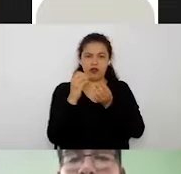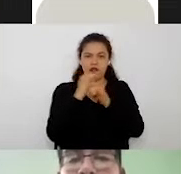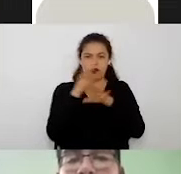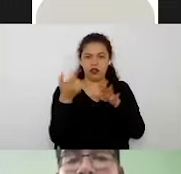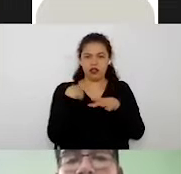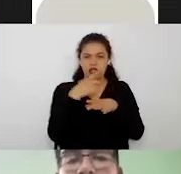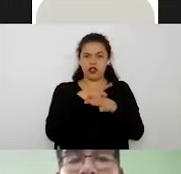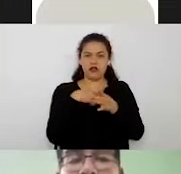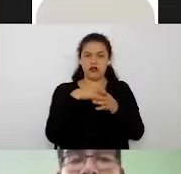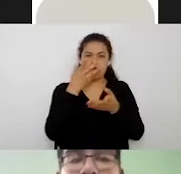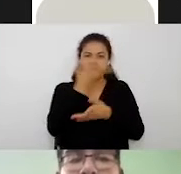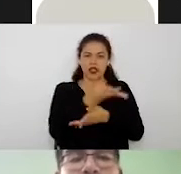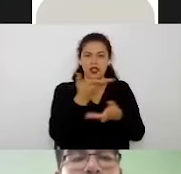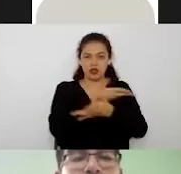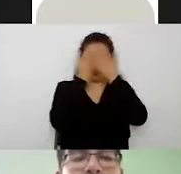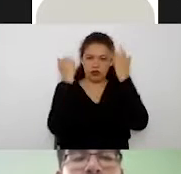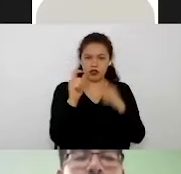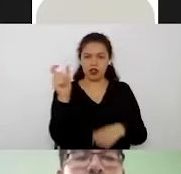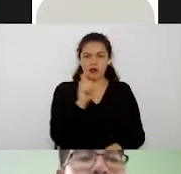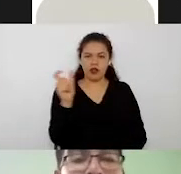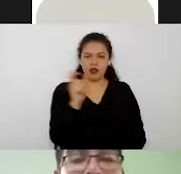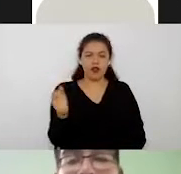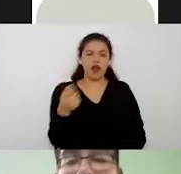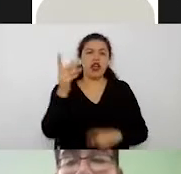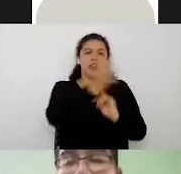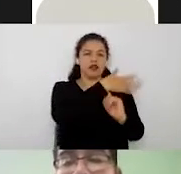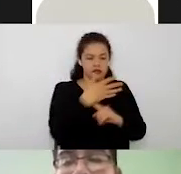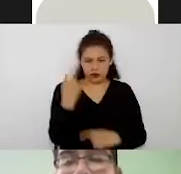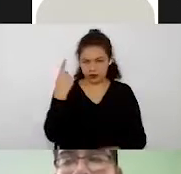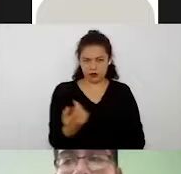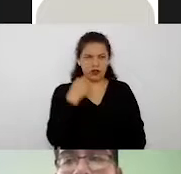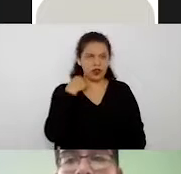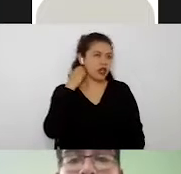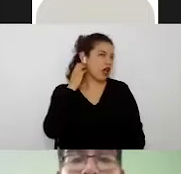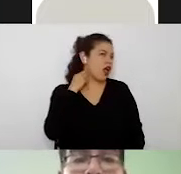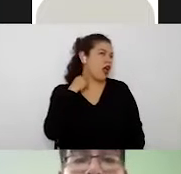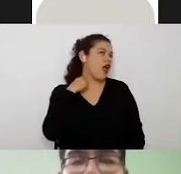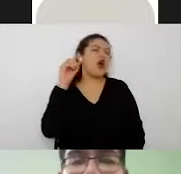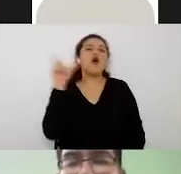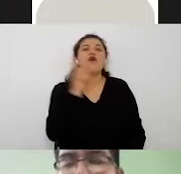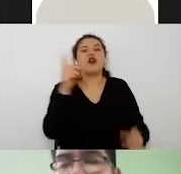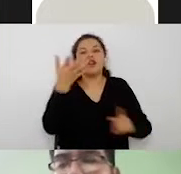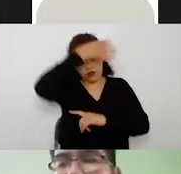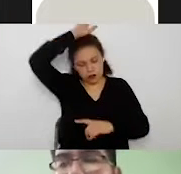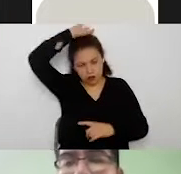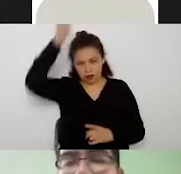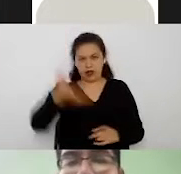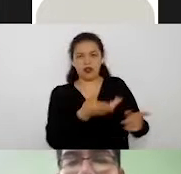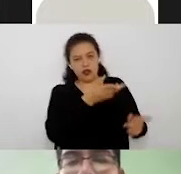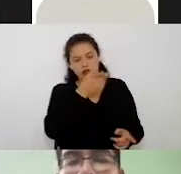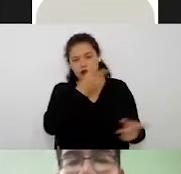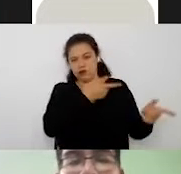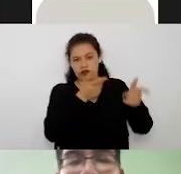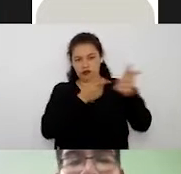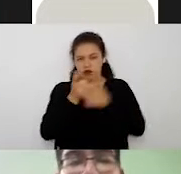que pedir cuando hay una ambulancia o cuando llegan los bomberos o cuando hay